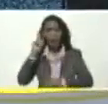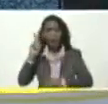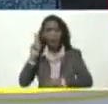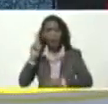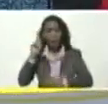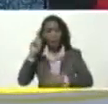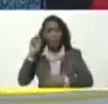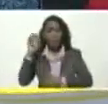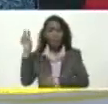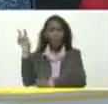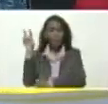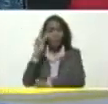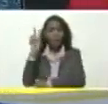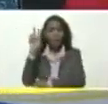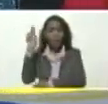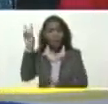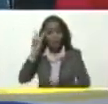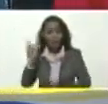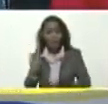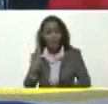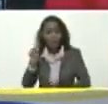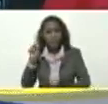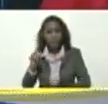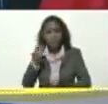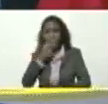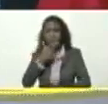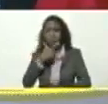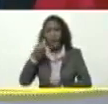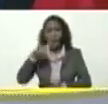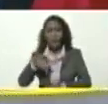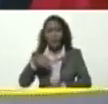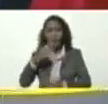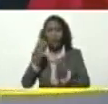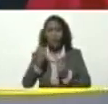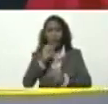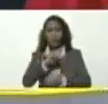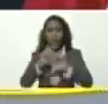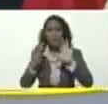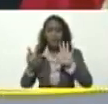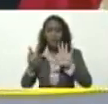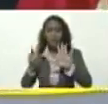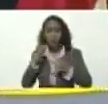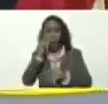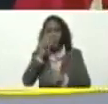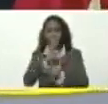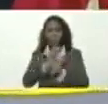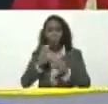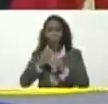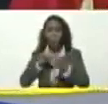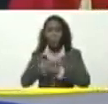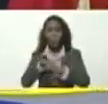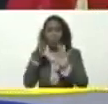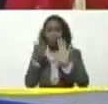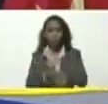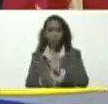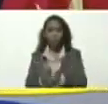Vietnam maravilloso, en esta edición 17, Ernesto Villegas. ¿Te das cuenta,